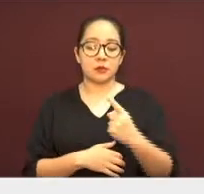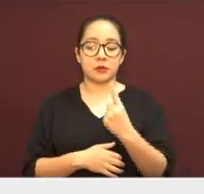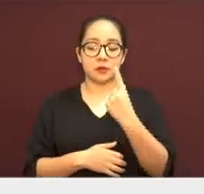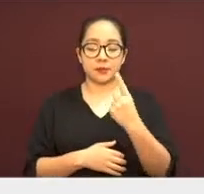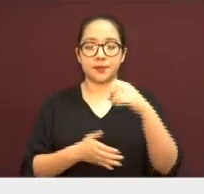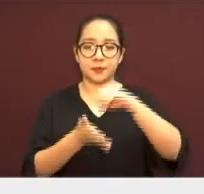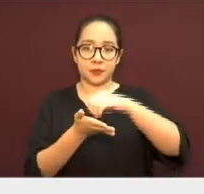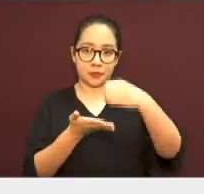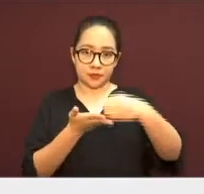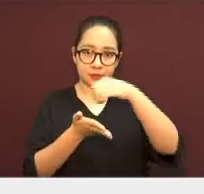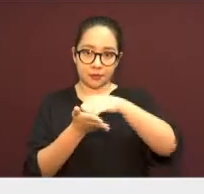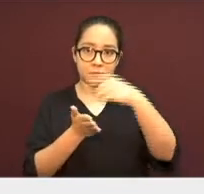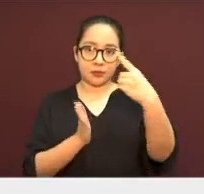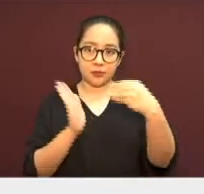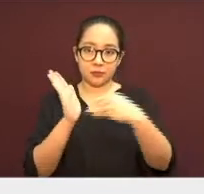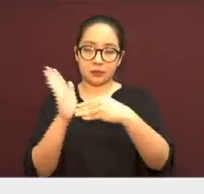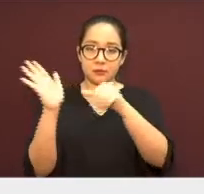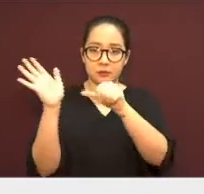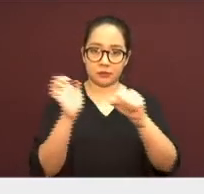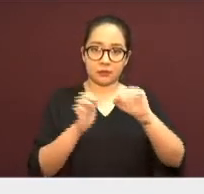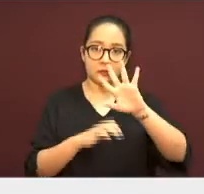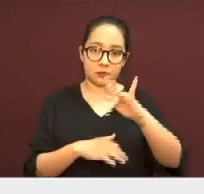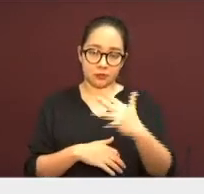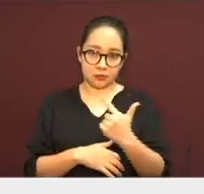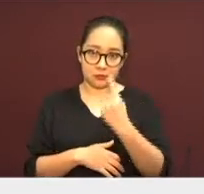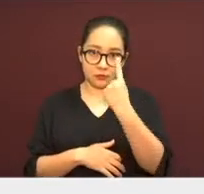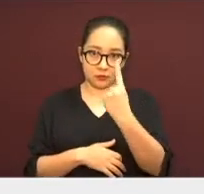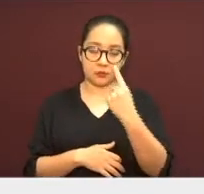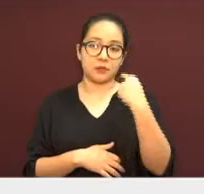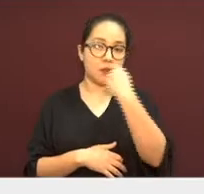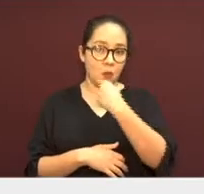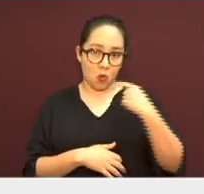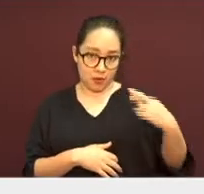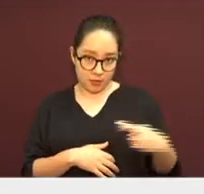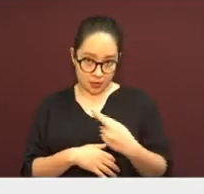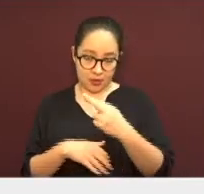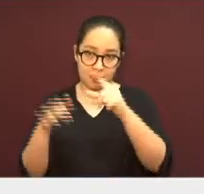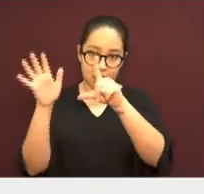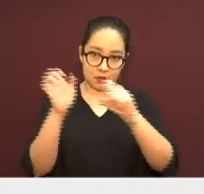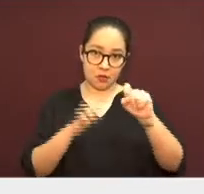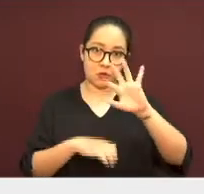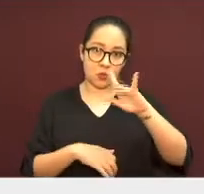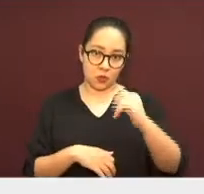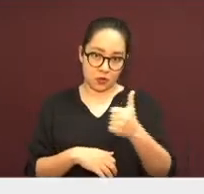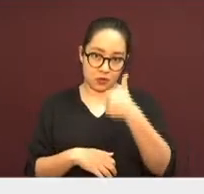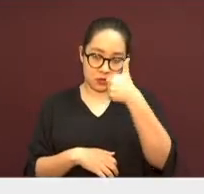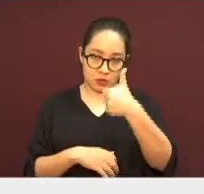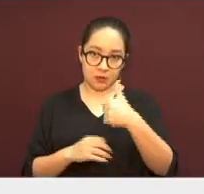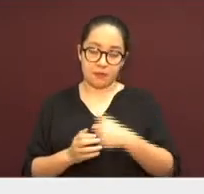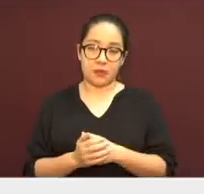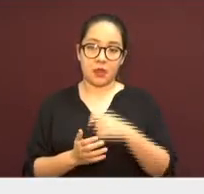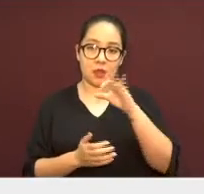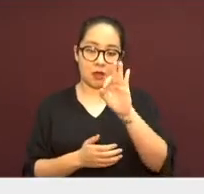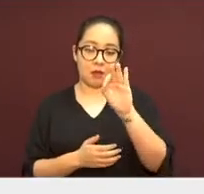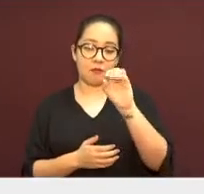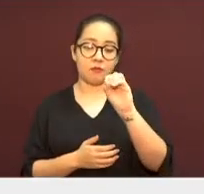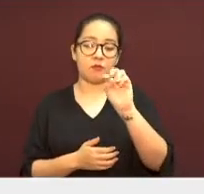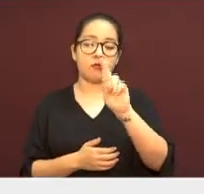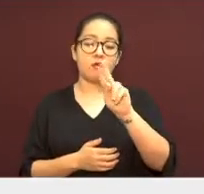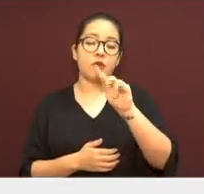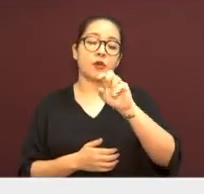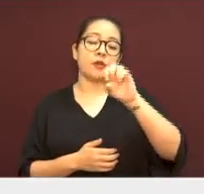mil 651 y boca del río 756 fortín con